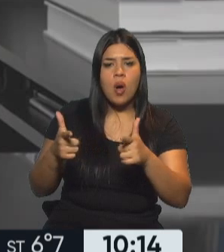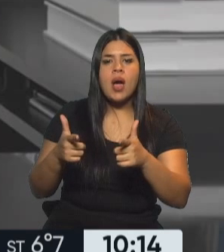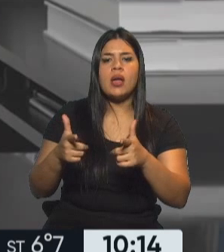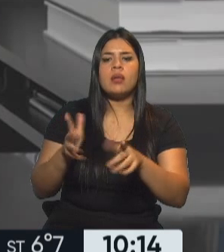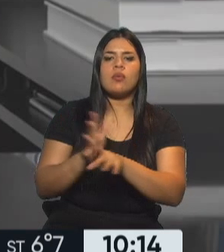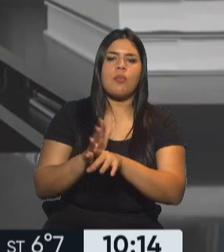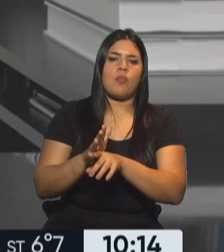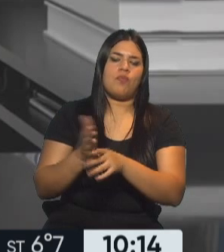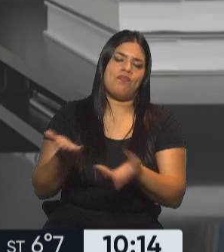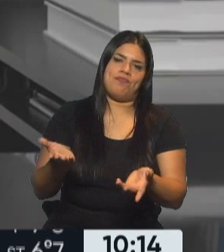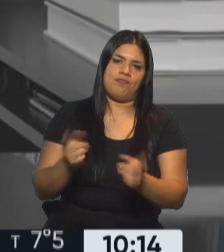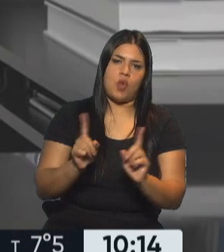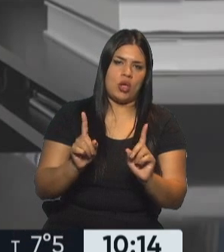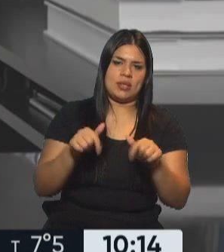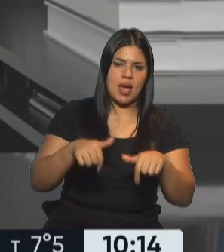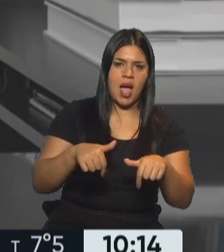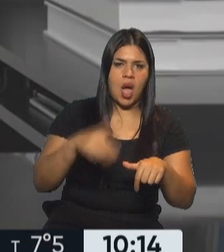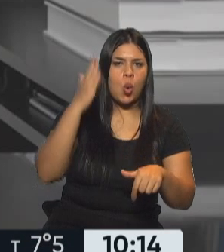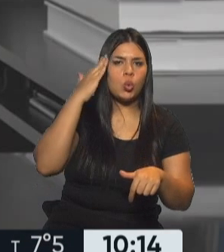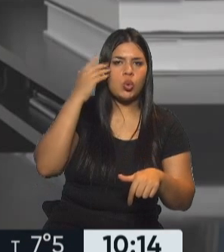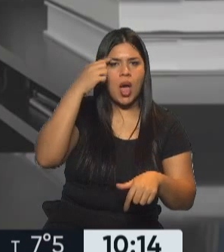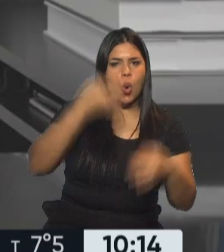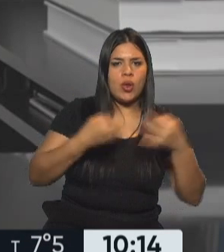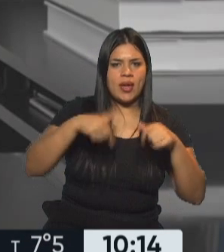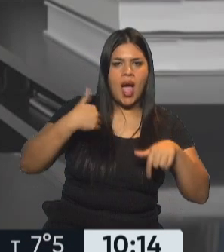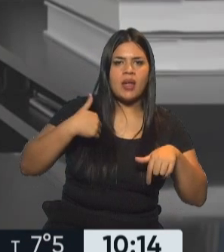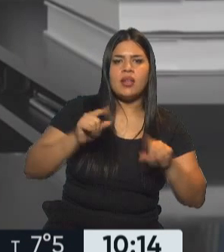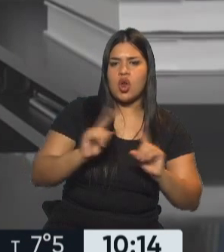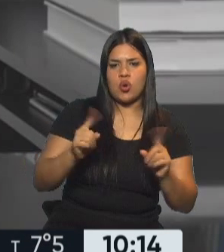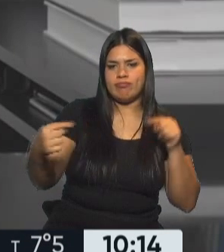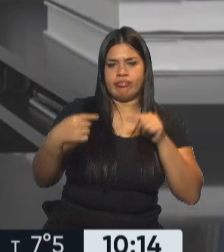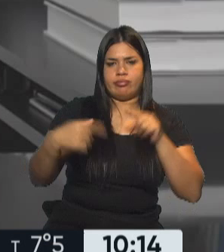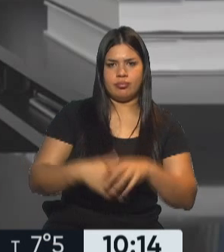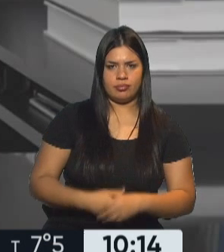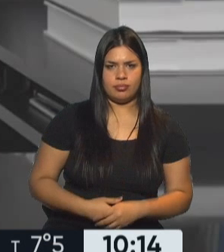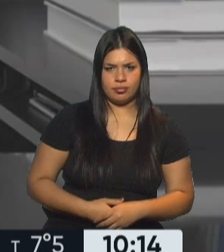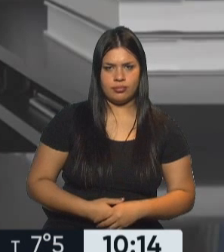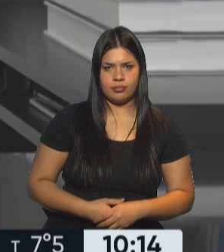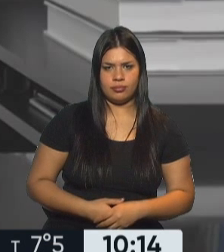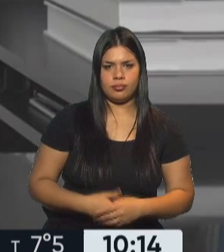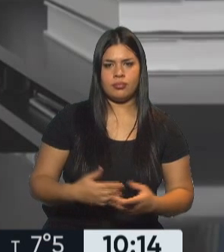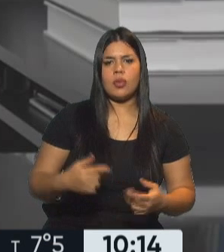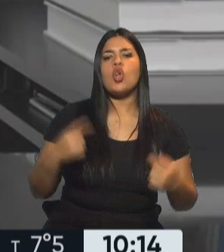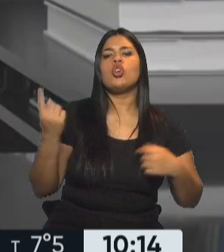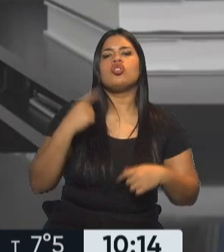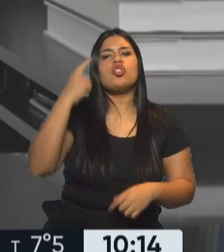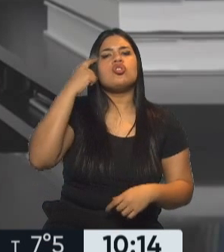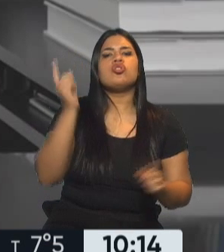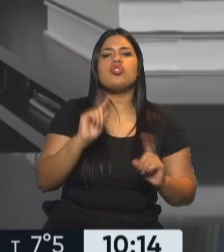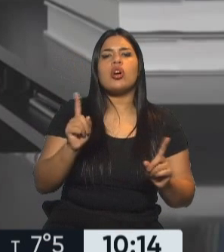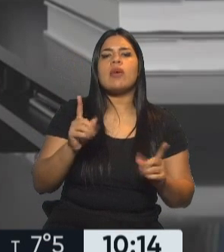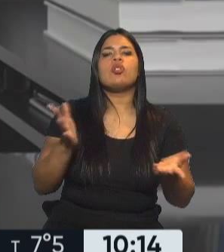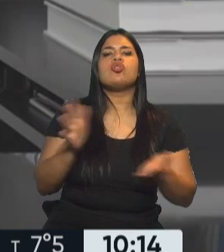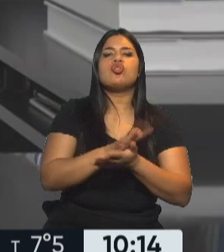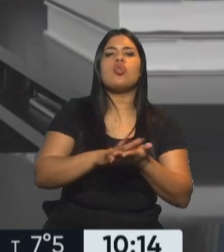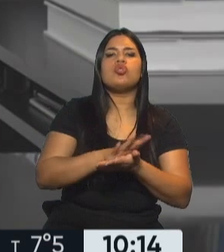nuestra legislación y cultura jurídica, contrario a nuestra Carta Magna. No creemos en salidas